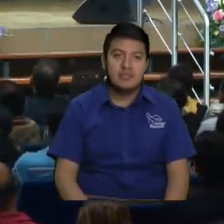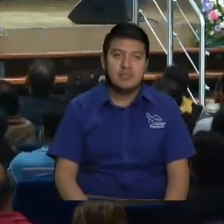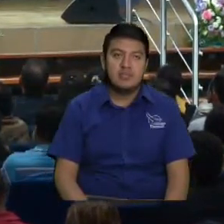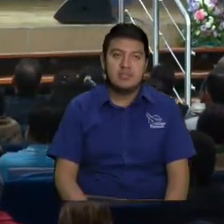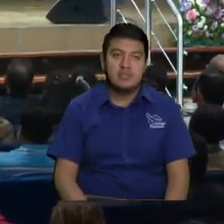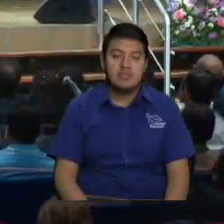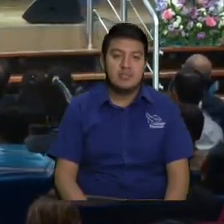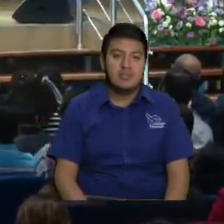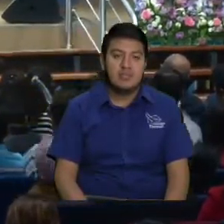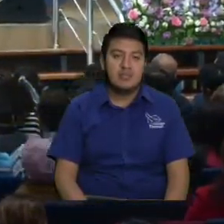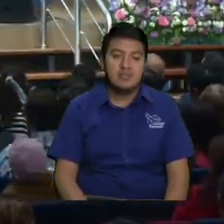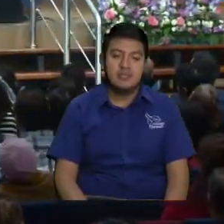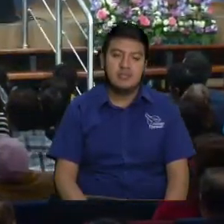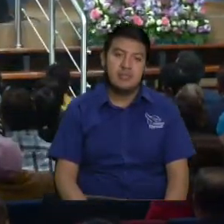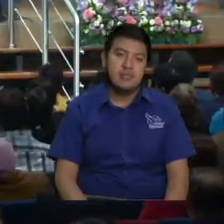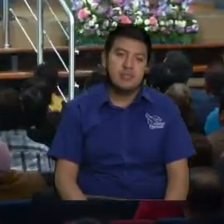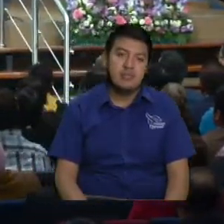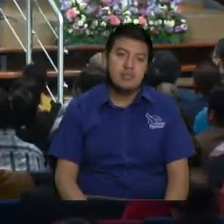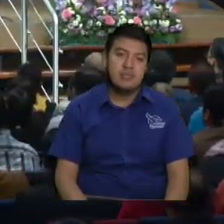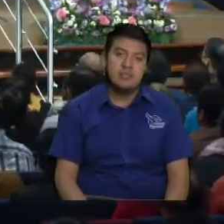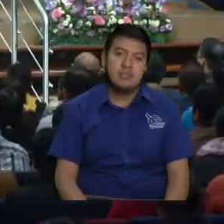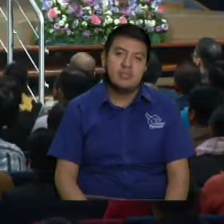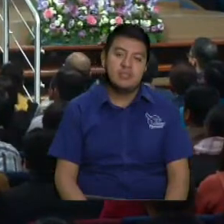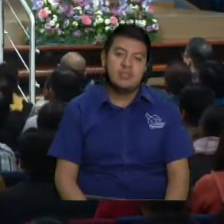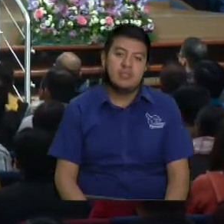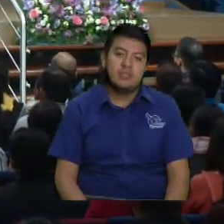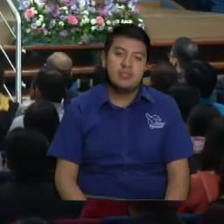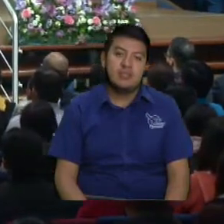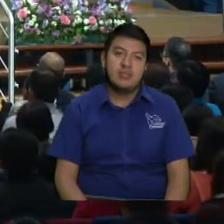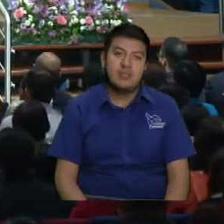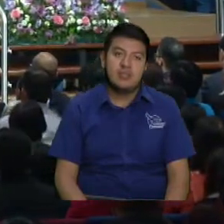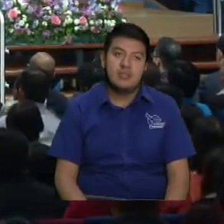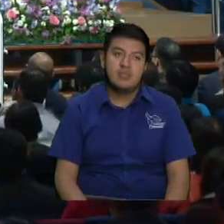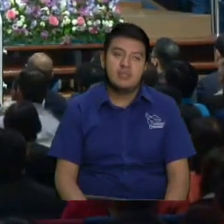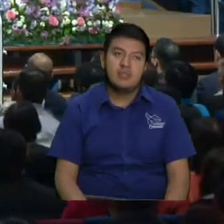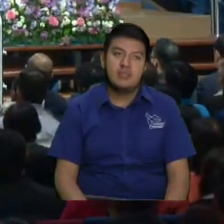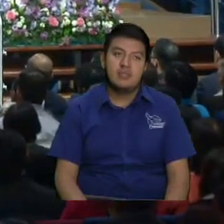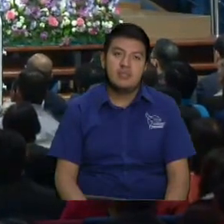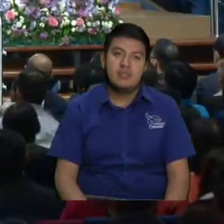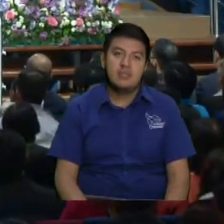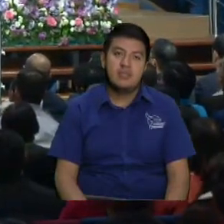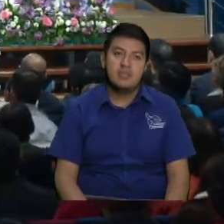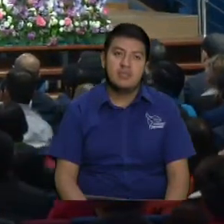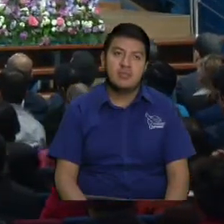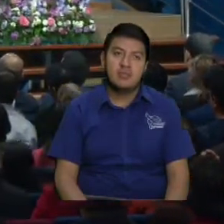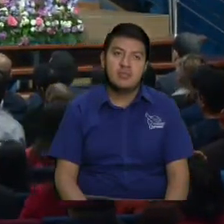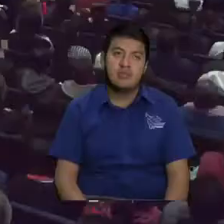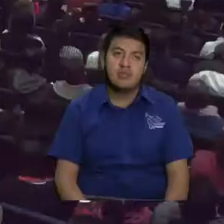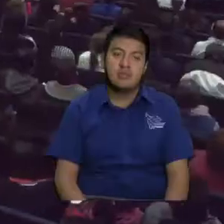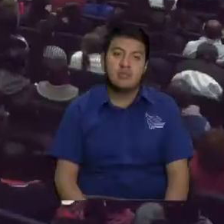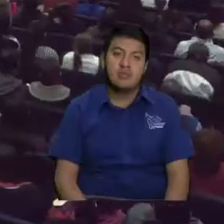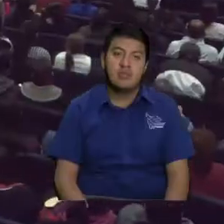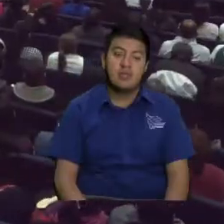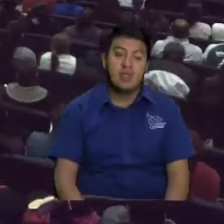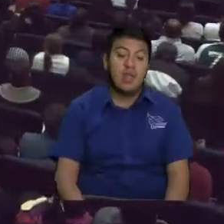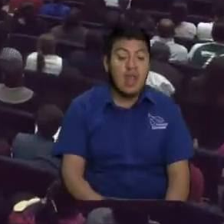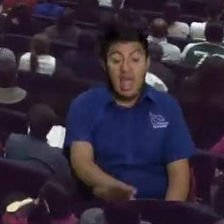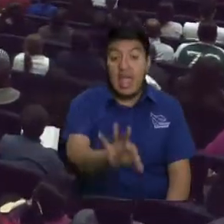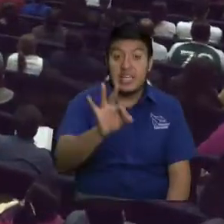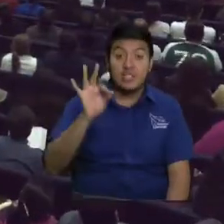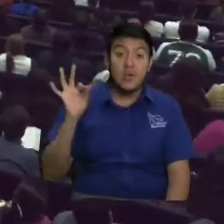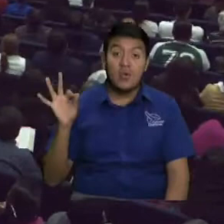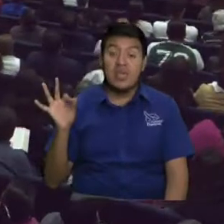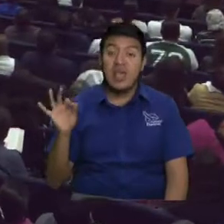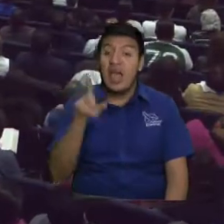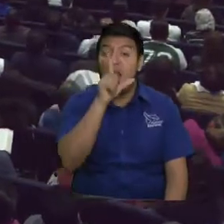Si apartaba las aves muertas que vienen a hacer el sacrificio y